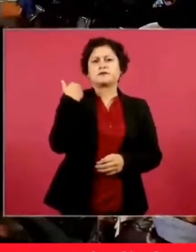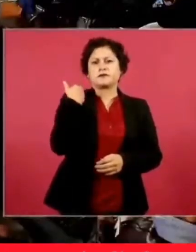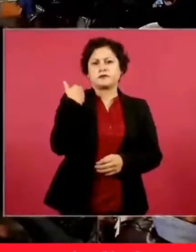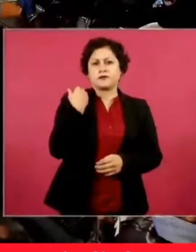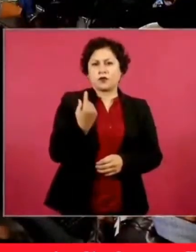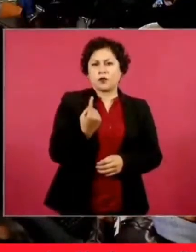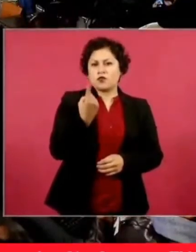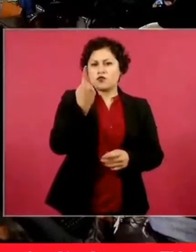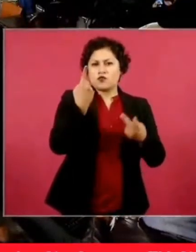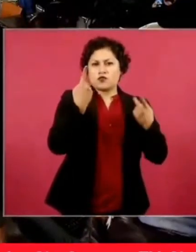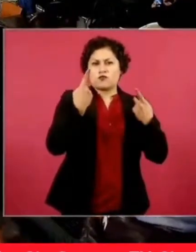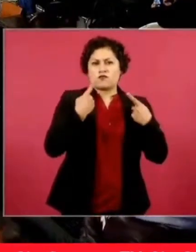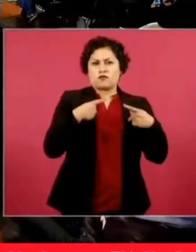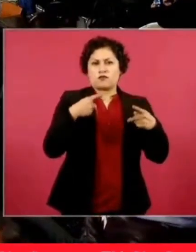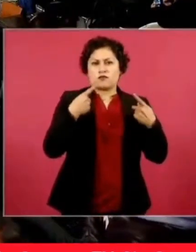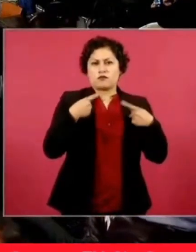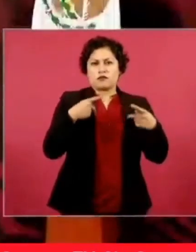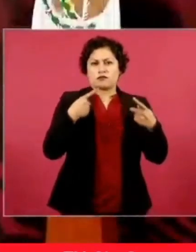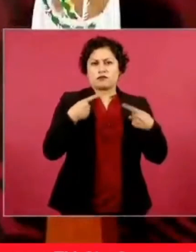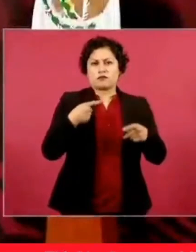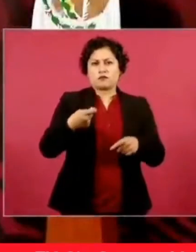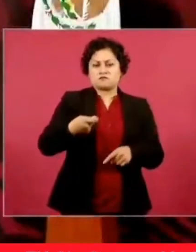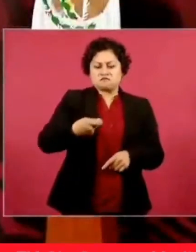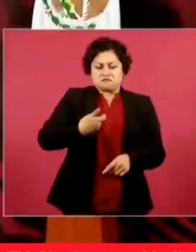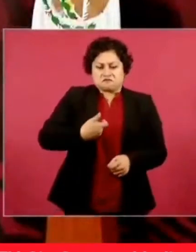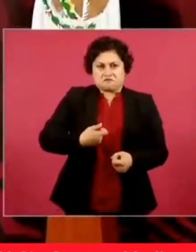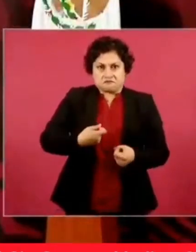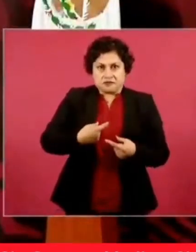el presidente del empleo?